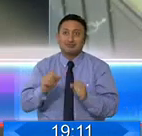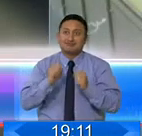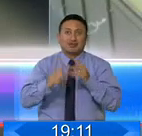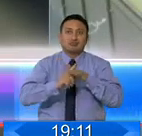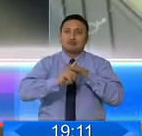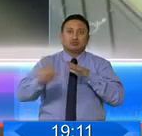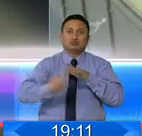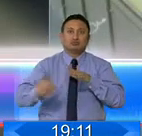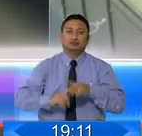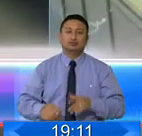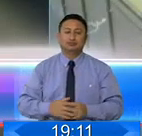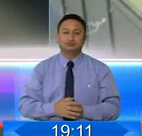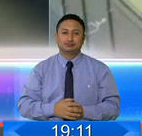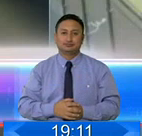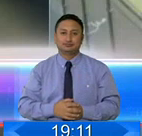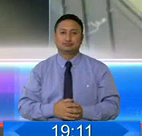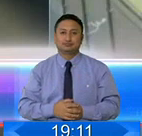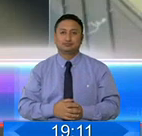salieron corriendo.